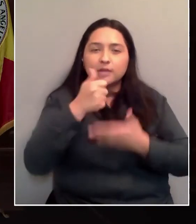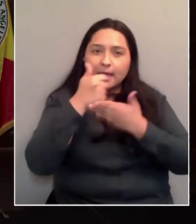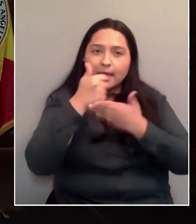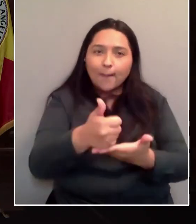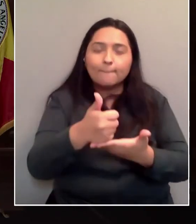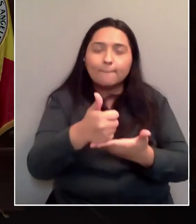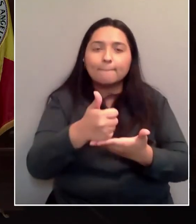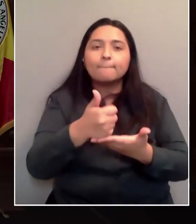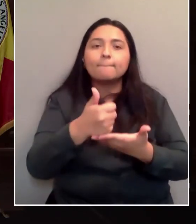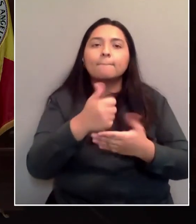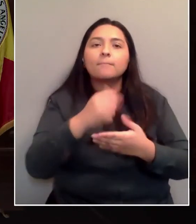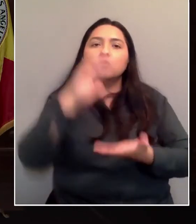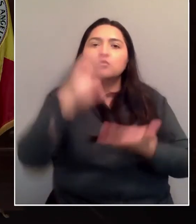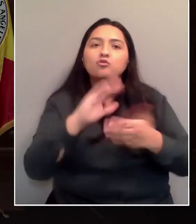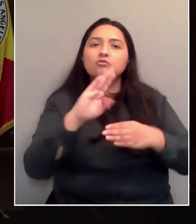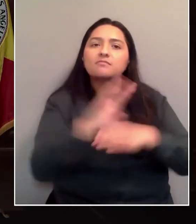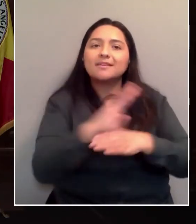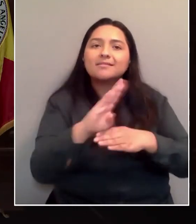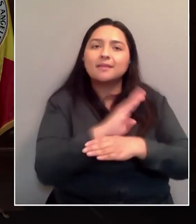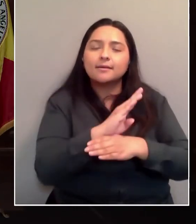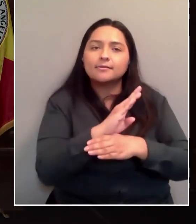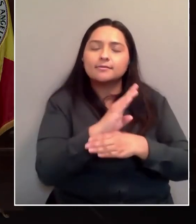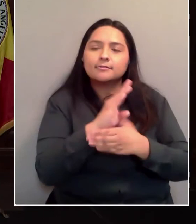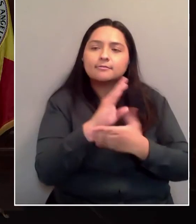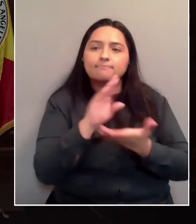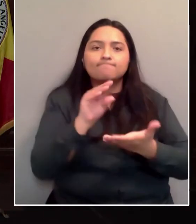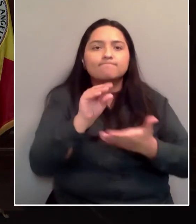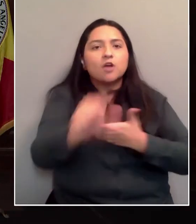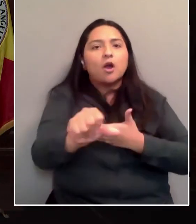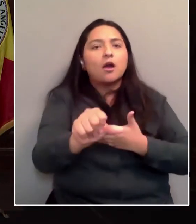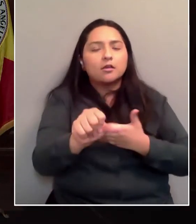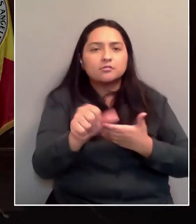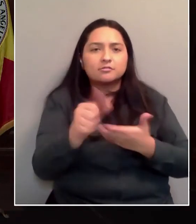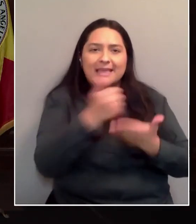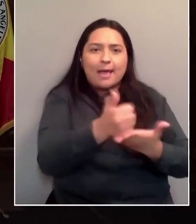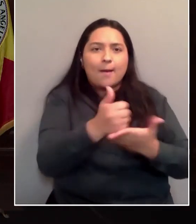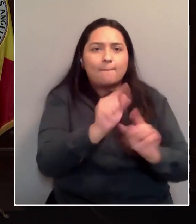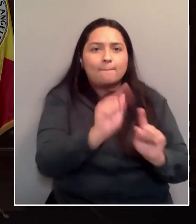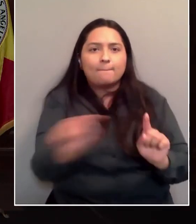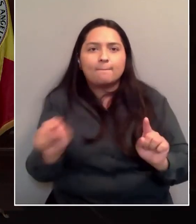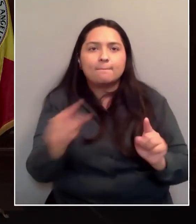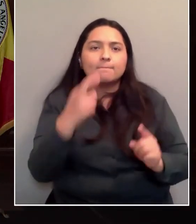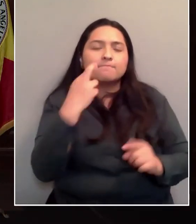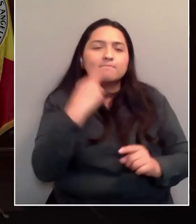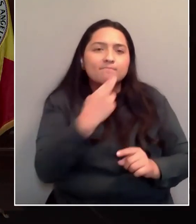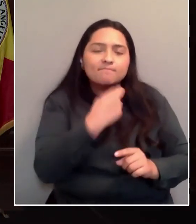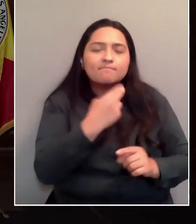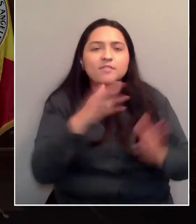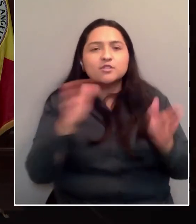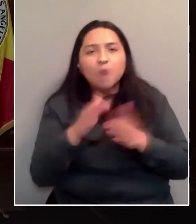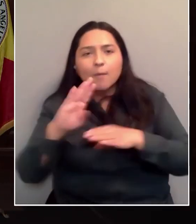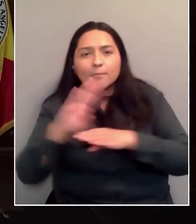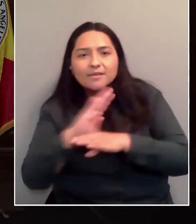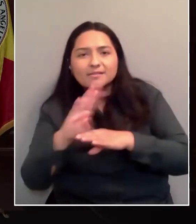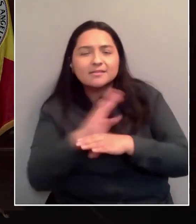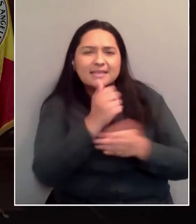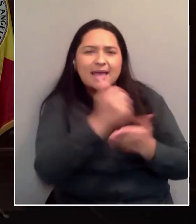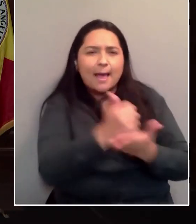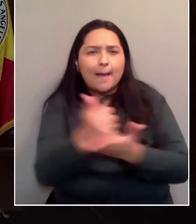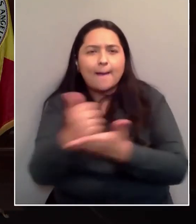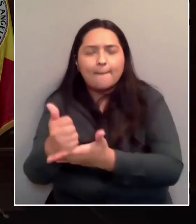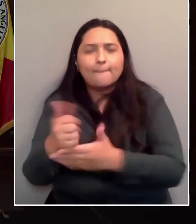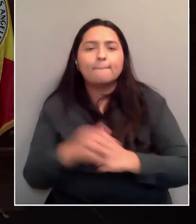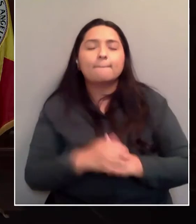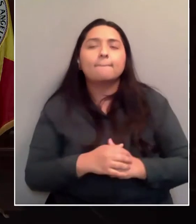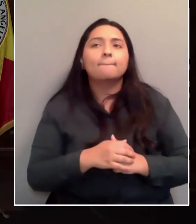negociantes pequeñitas. Y también necesitamos apoyar